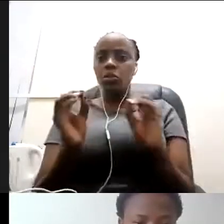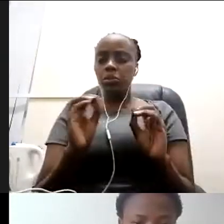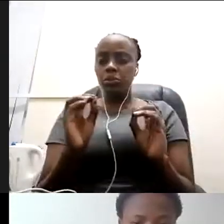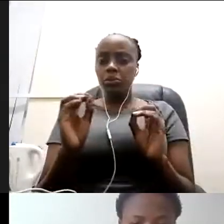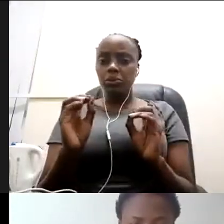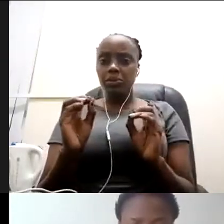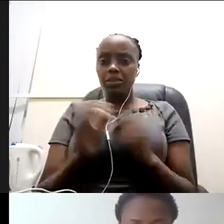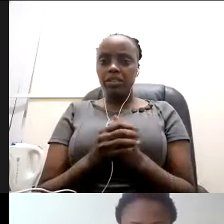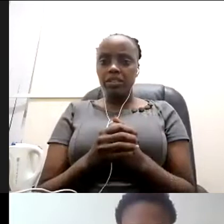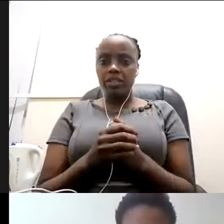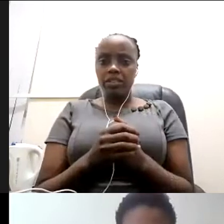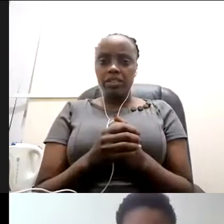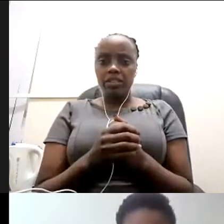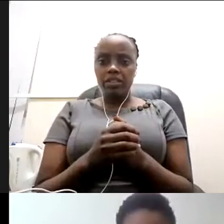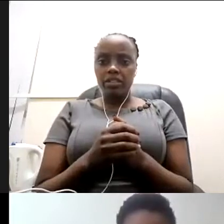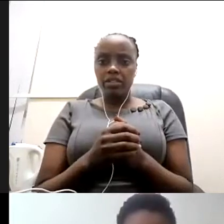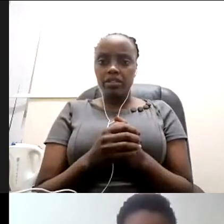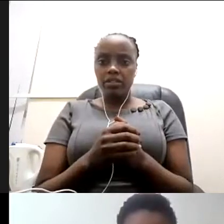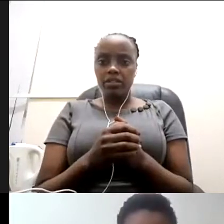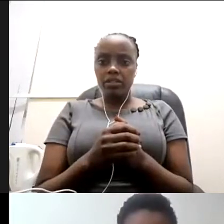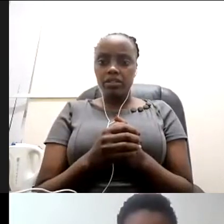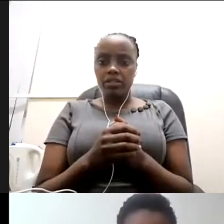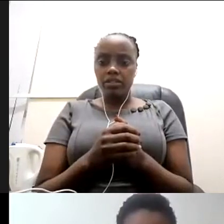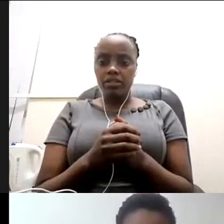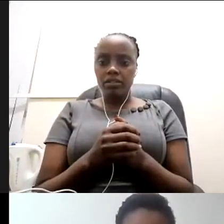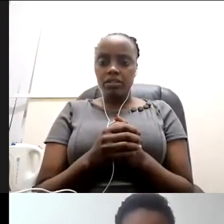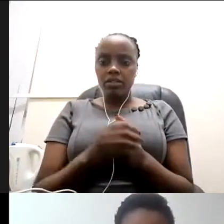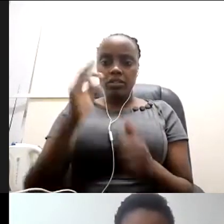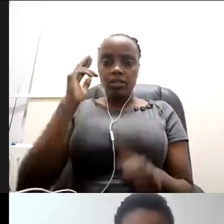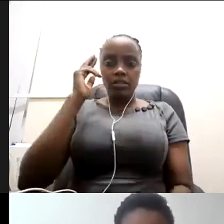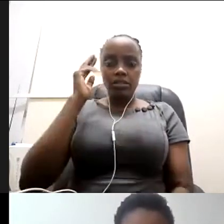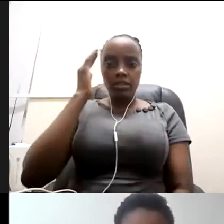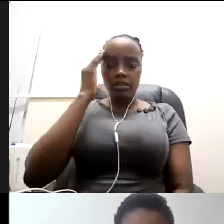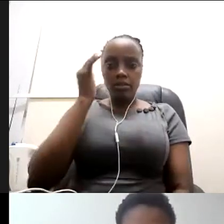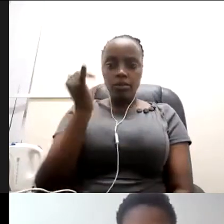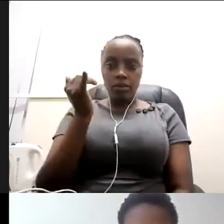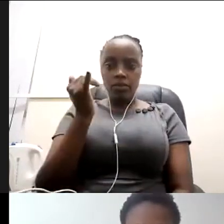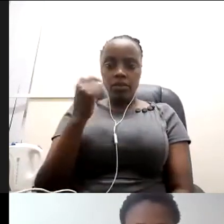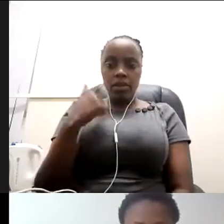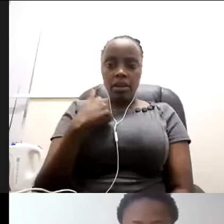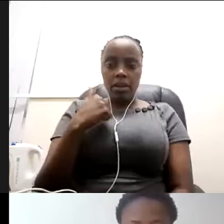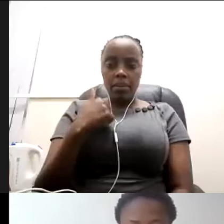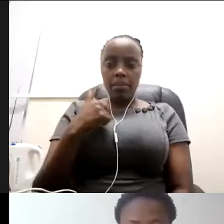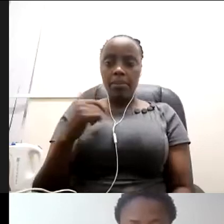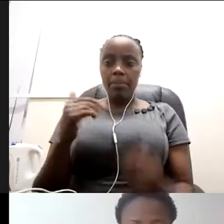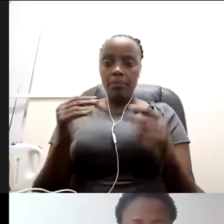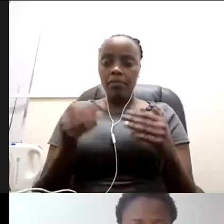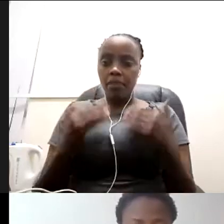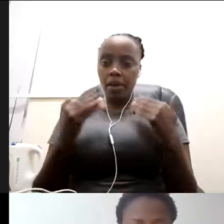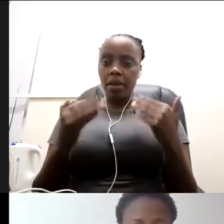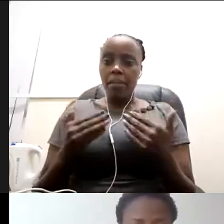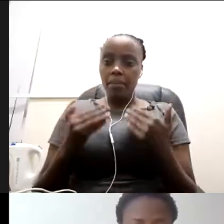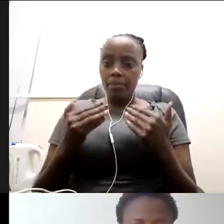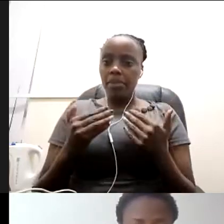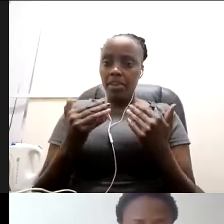de este multilingüismo, y por esa razón valoro que la Unión Mundial de Ciegos se haya ocupado de